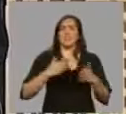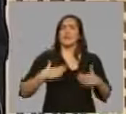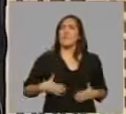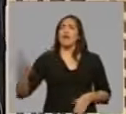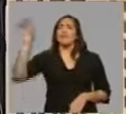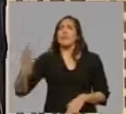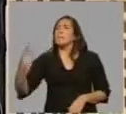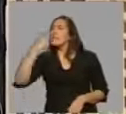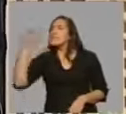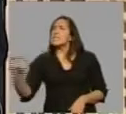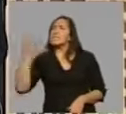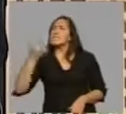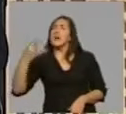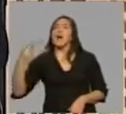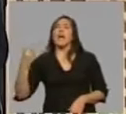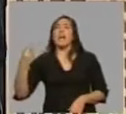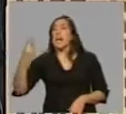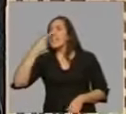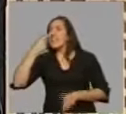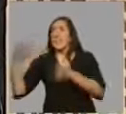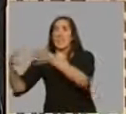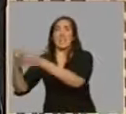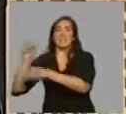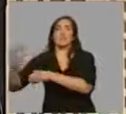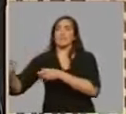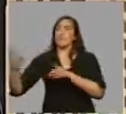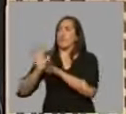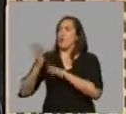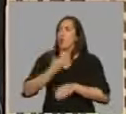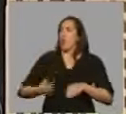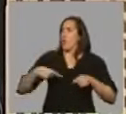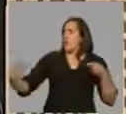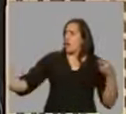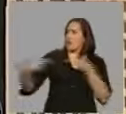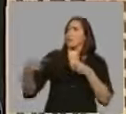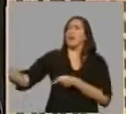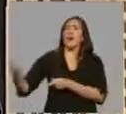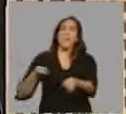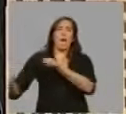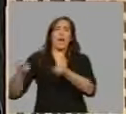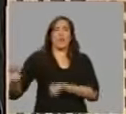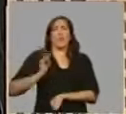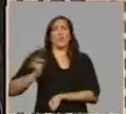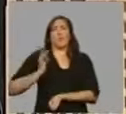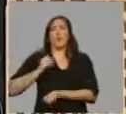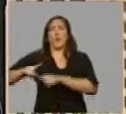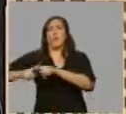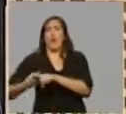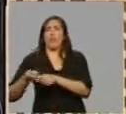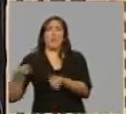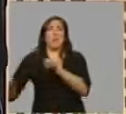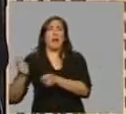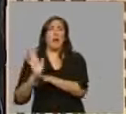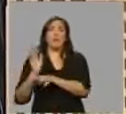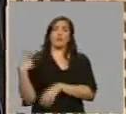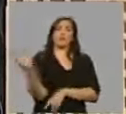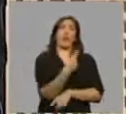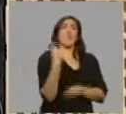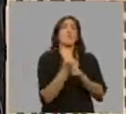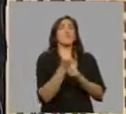que considera contrario a los intereses que durante años ellos manejaron en política como si fueran títeres